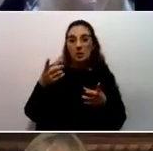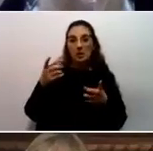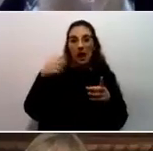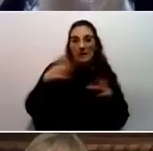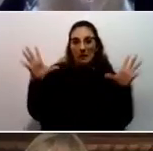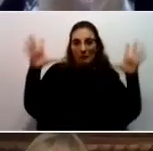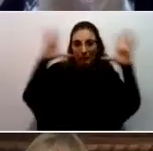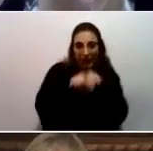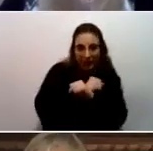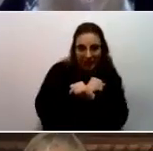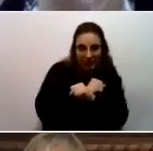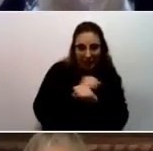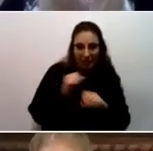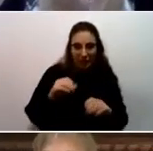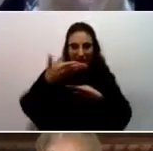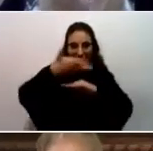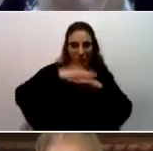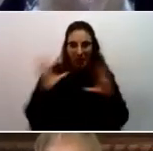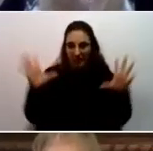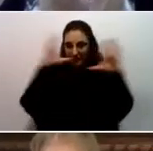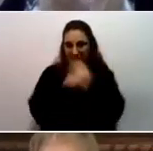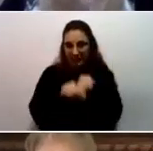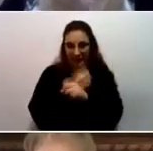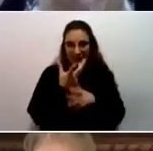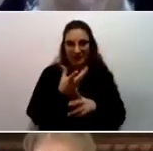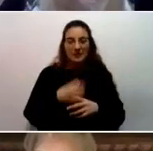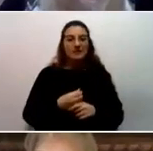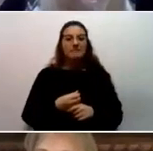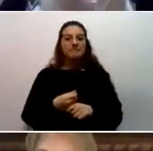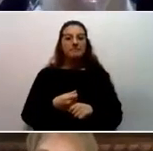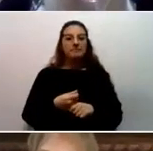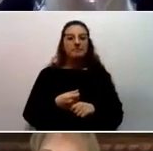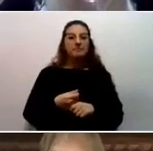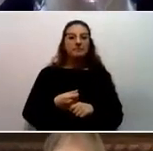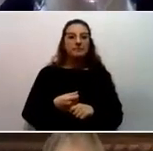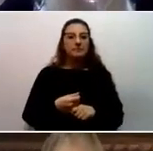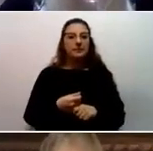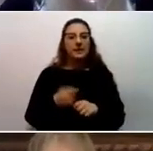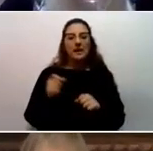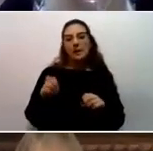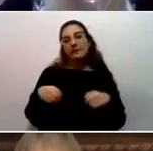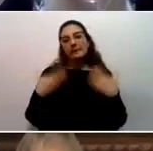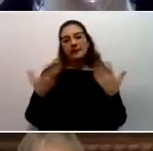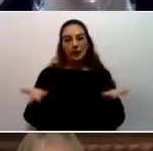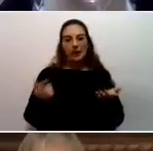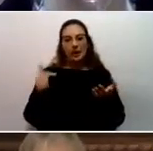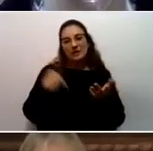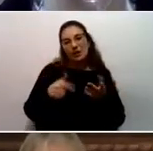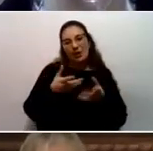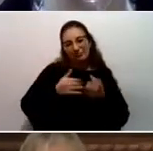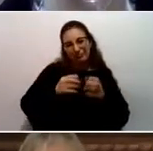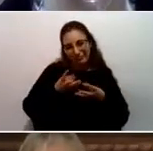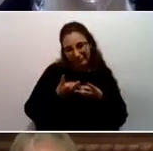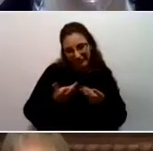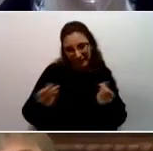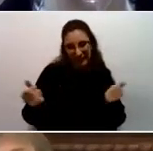pantalla Perdón No sé Qué me escucharon Pero bueno Ya voy Terminando